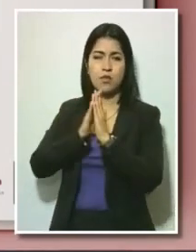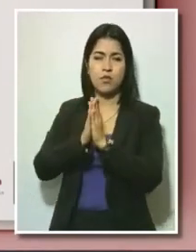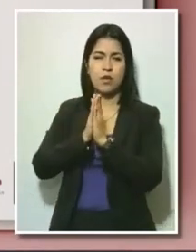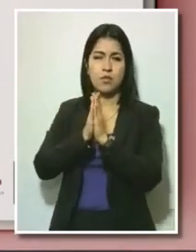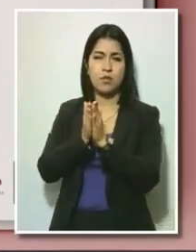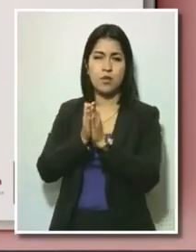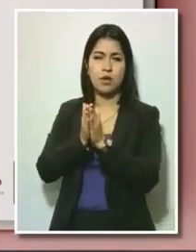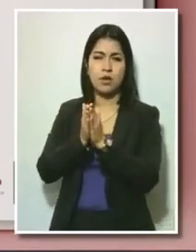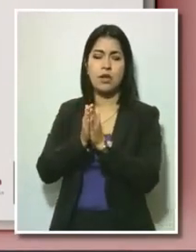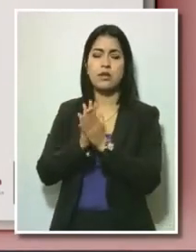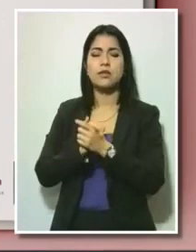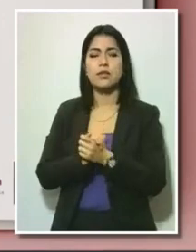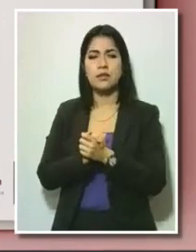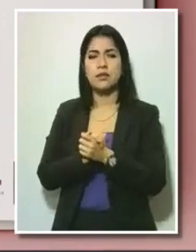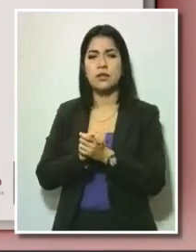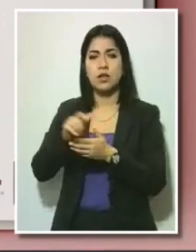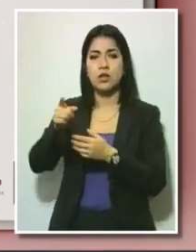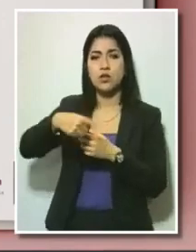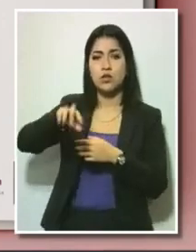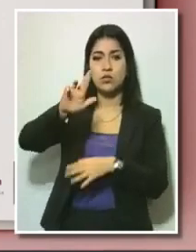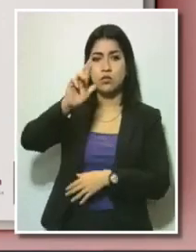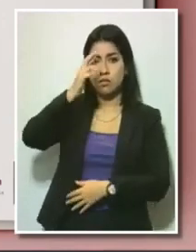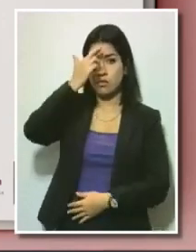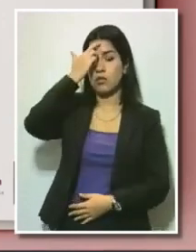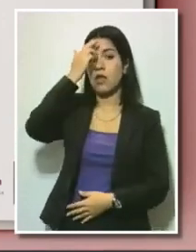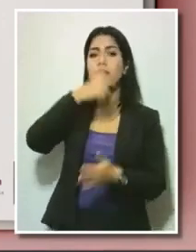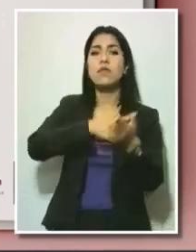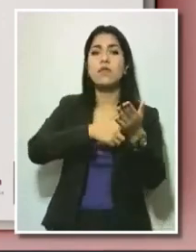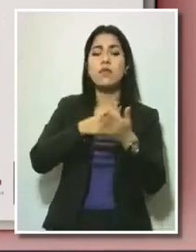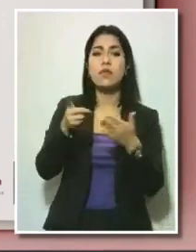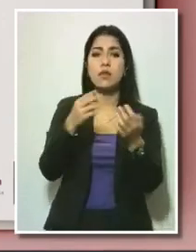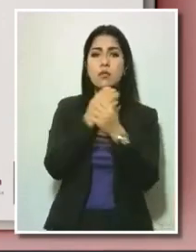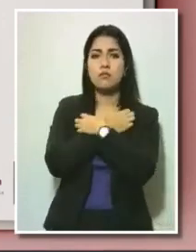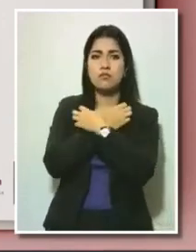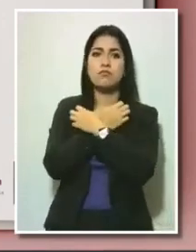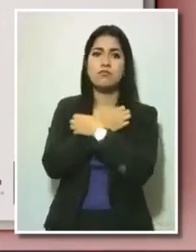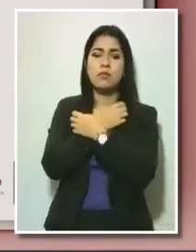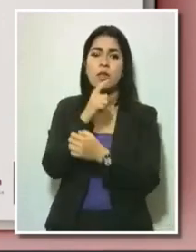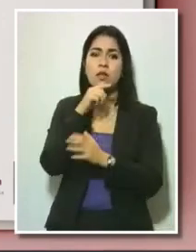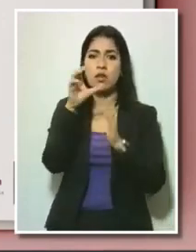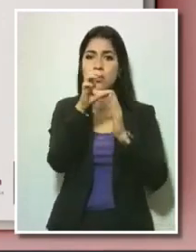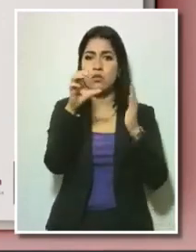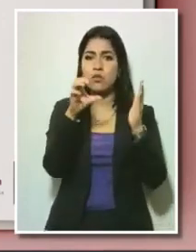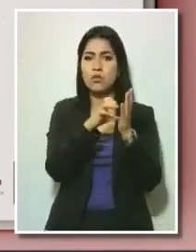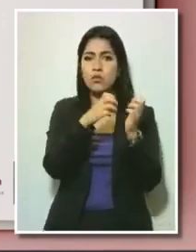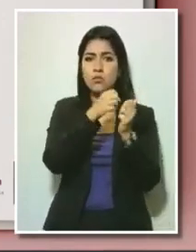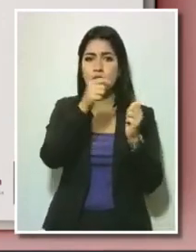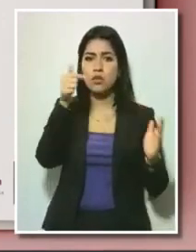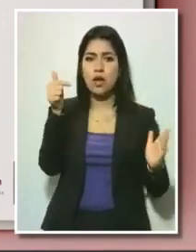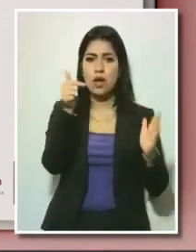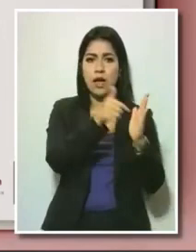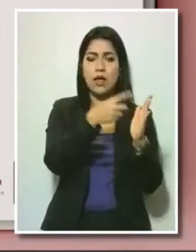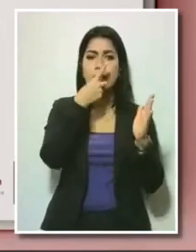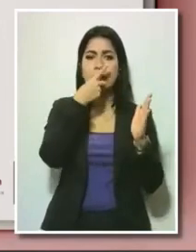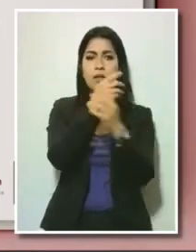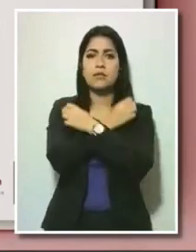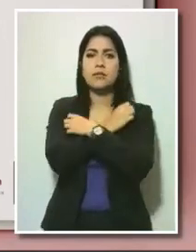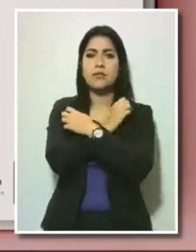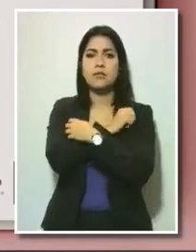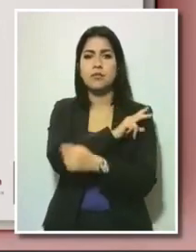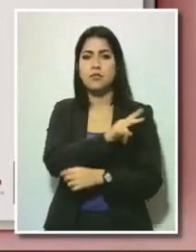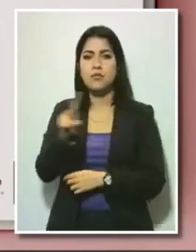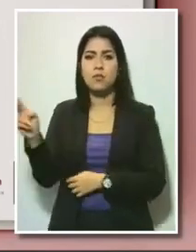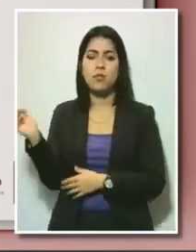favor. Recordar que este es un derecho y que nuestra Constitución establece que la educación pública debe ser